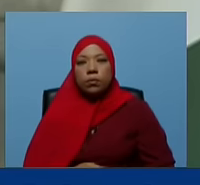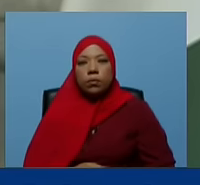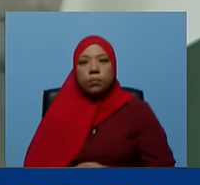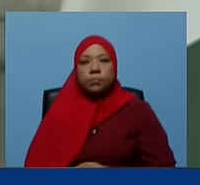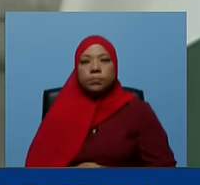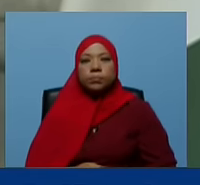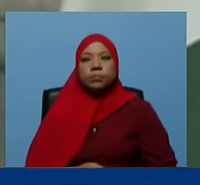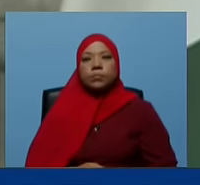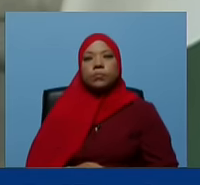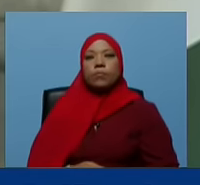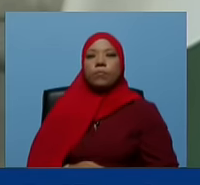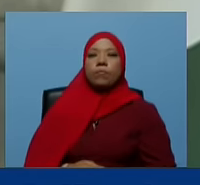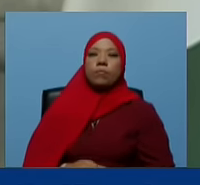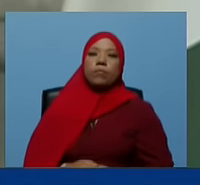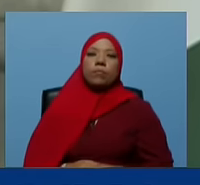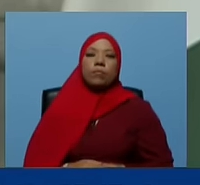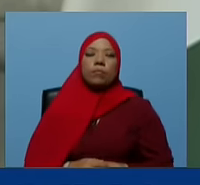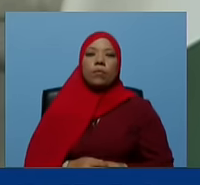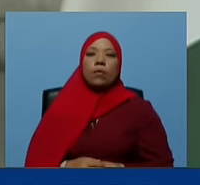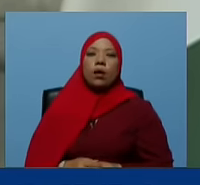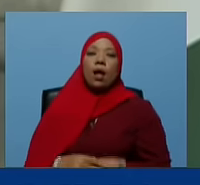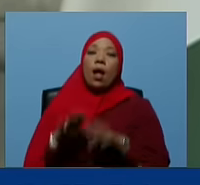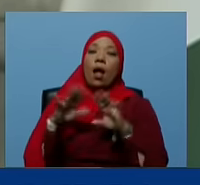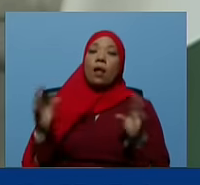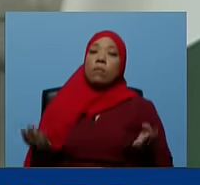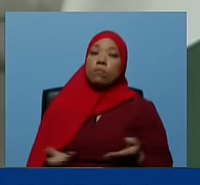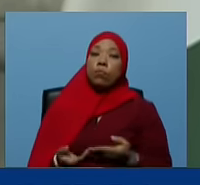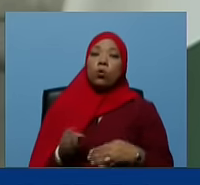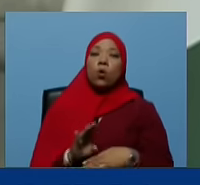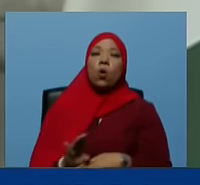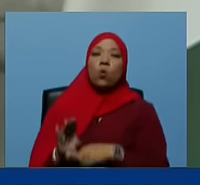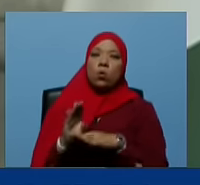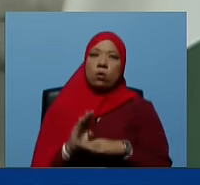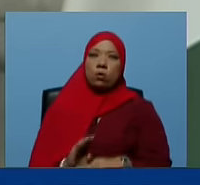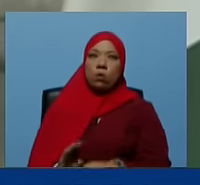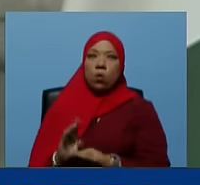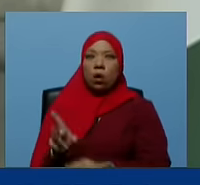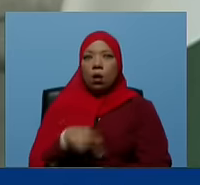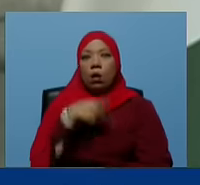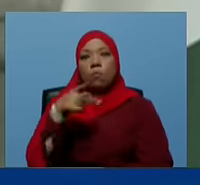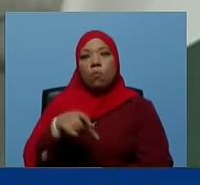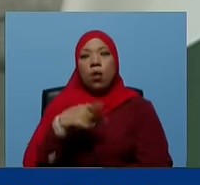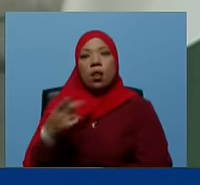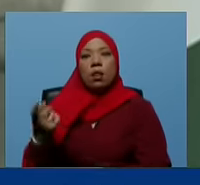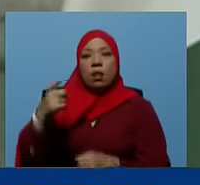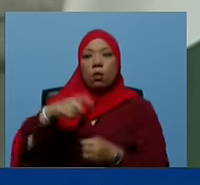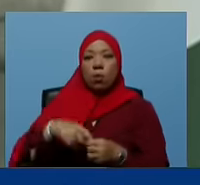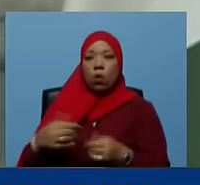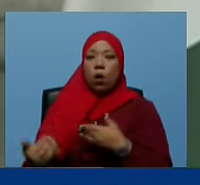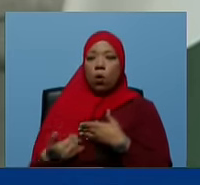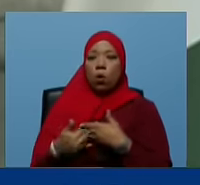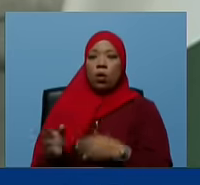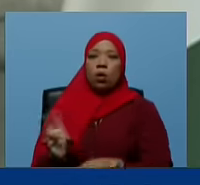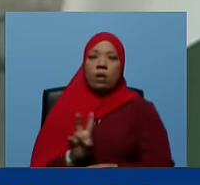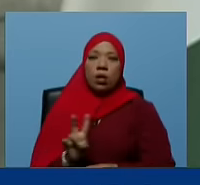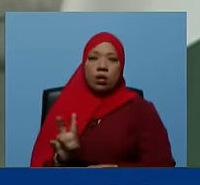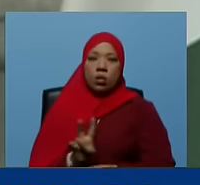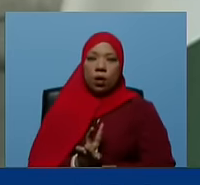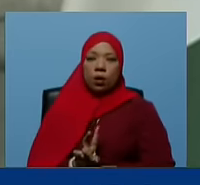los países del mundo deben cuidarse de políticas intervencionistas contra Venezuela.